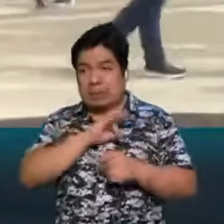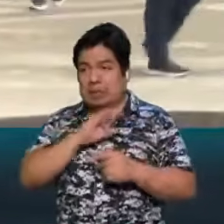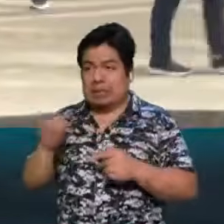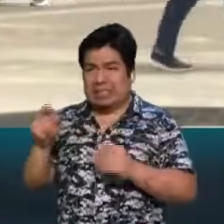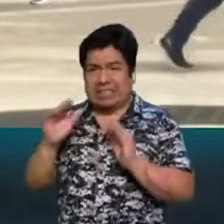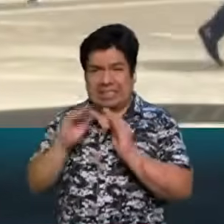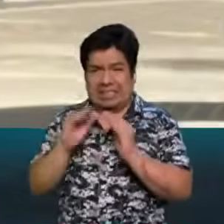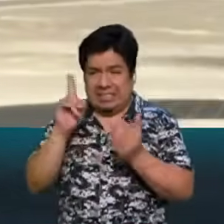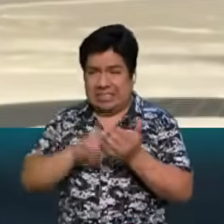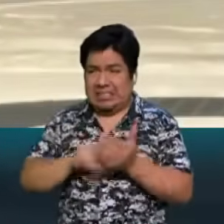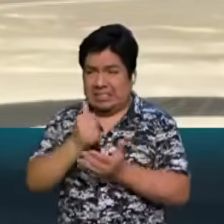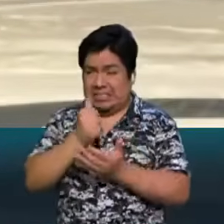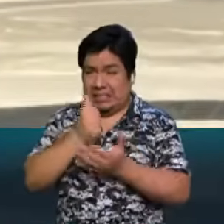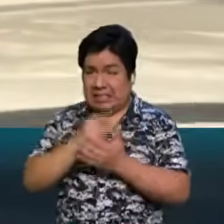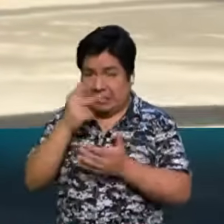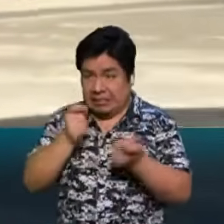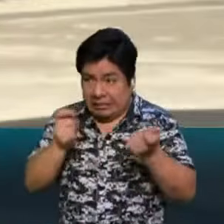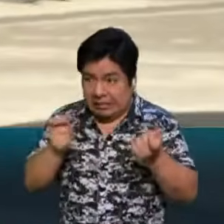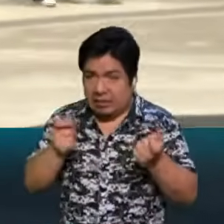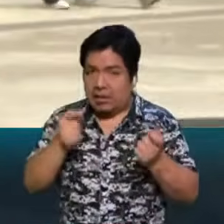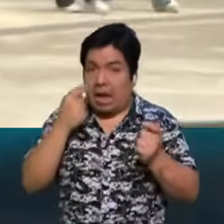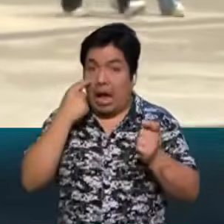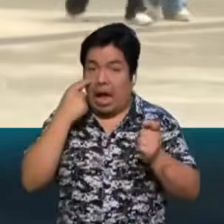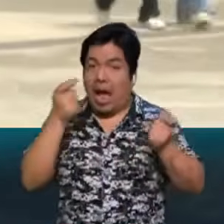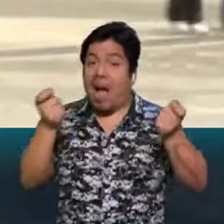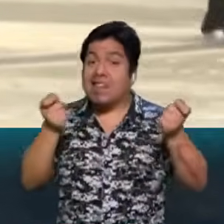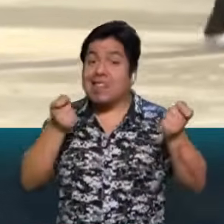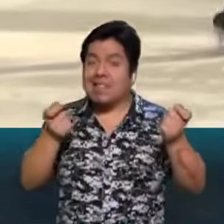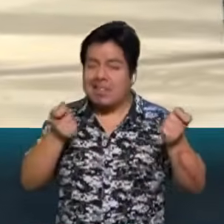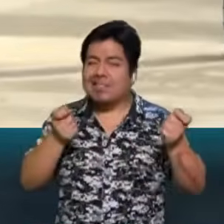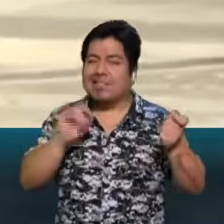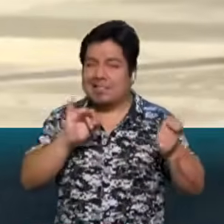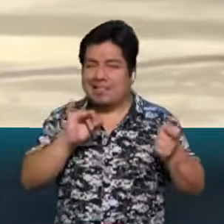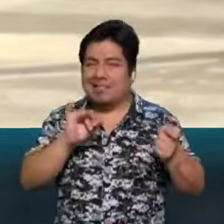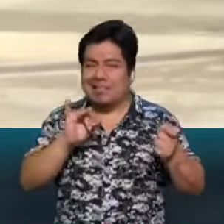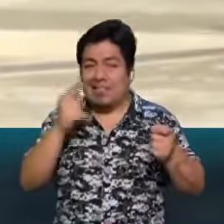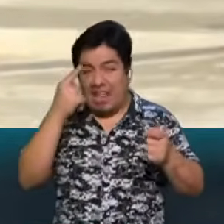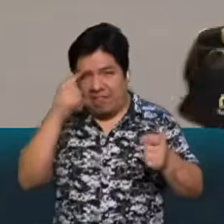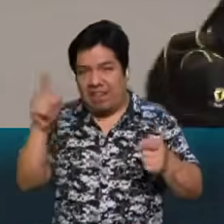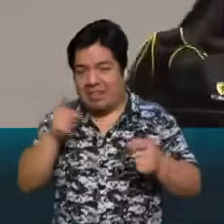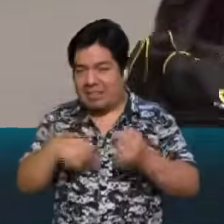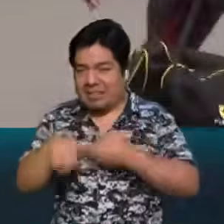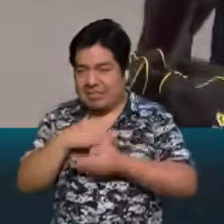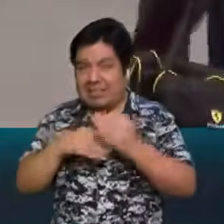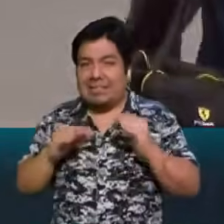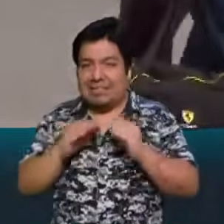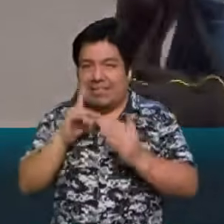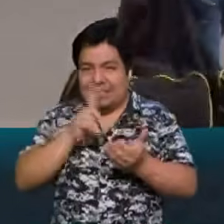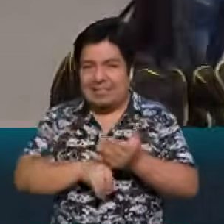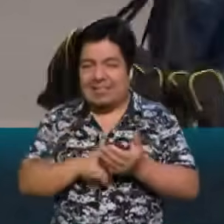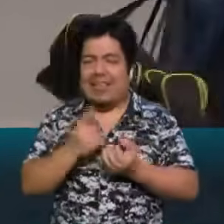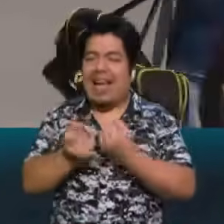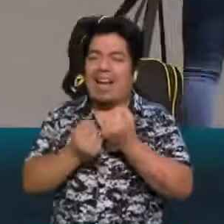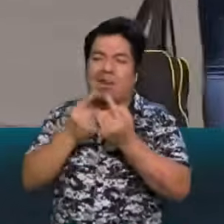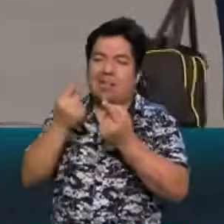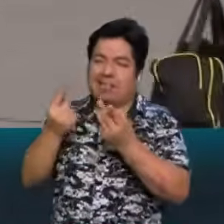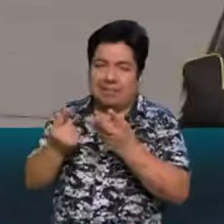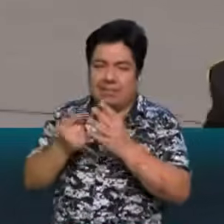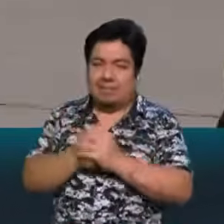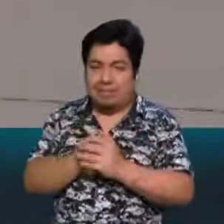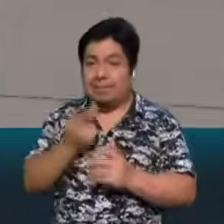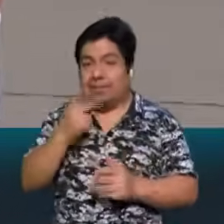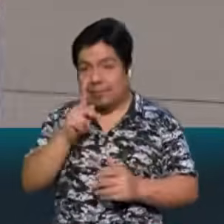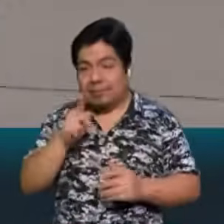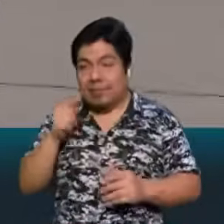ciudad. Si los regulamos, entonces facilitaremos el acceso a la vivienda. Eso entre algunas otras cosas, pero me